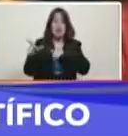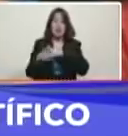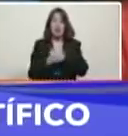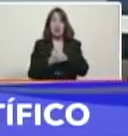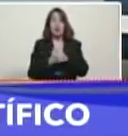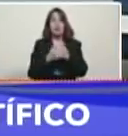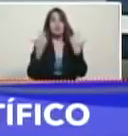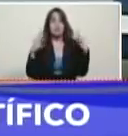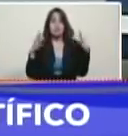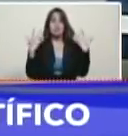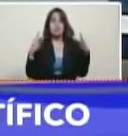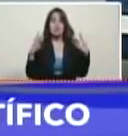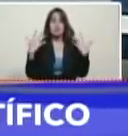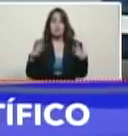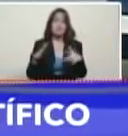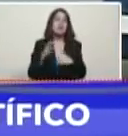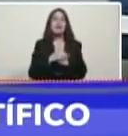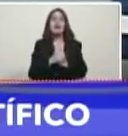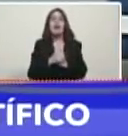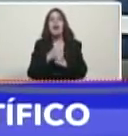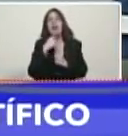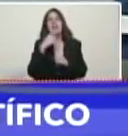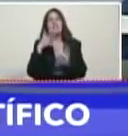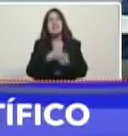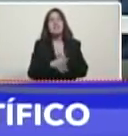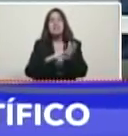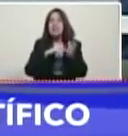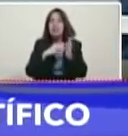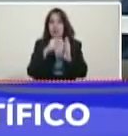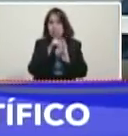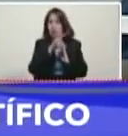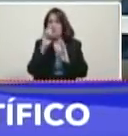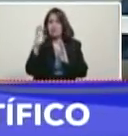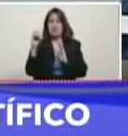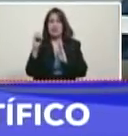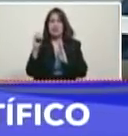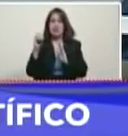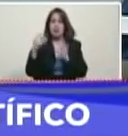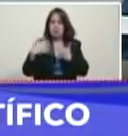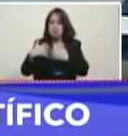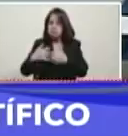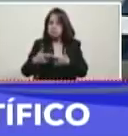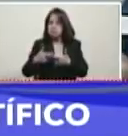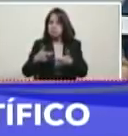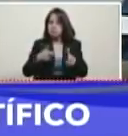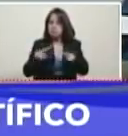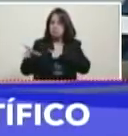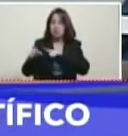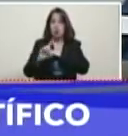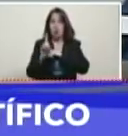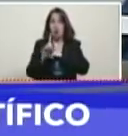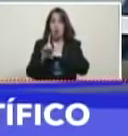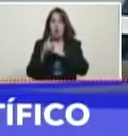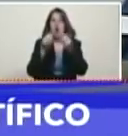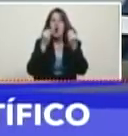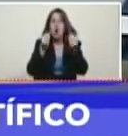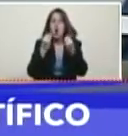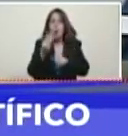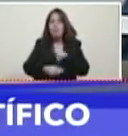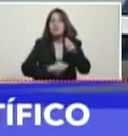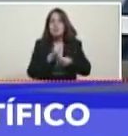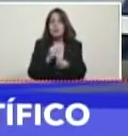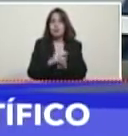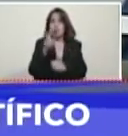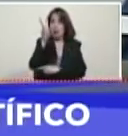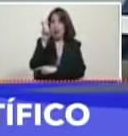Pero no son los 200 equipos reparados, es el cómo reparamos esos equipos. Nosotros el viernes pasado nos